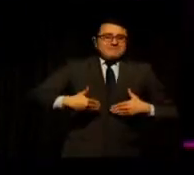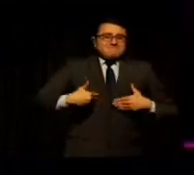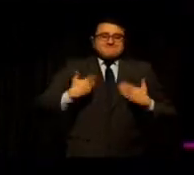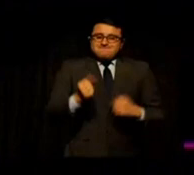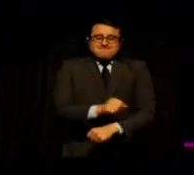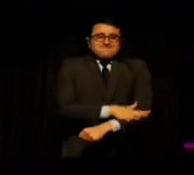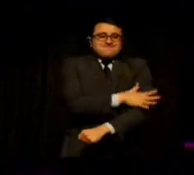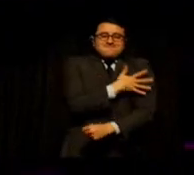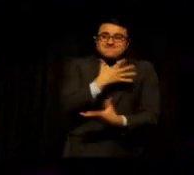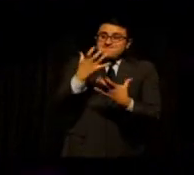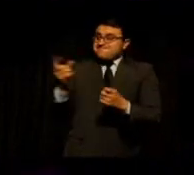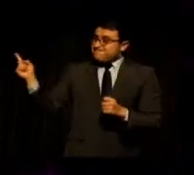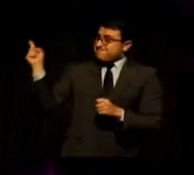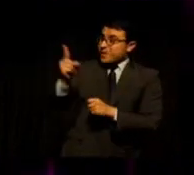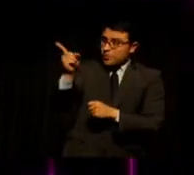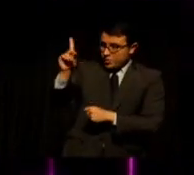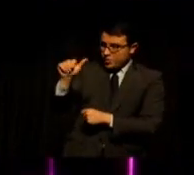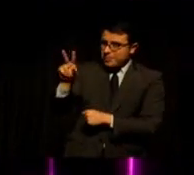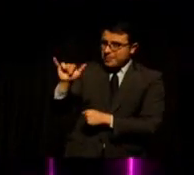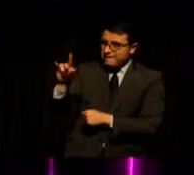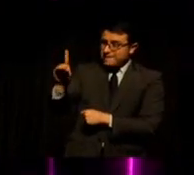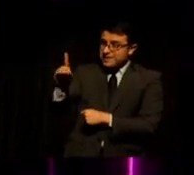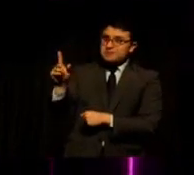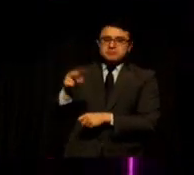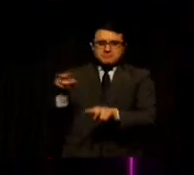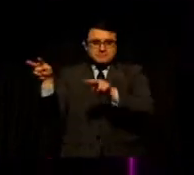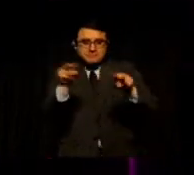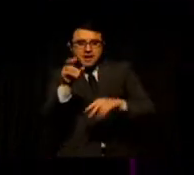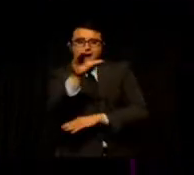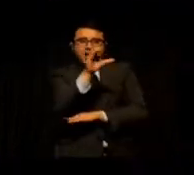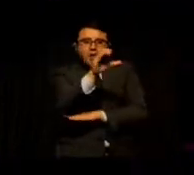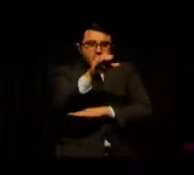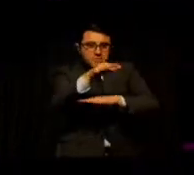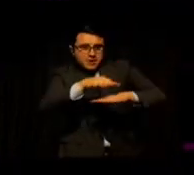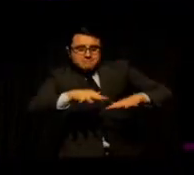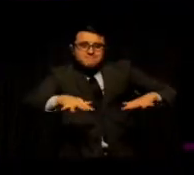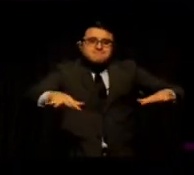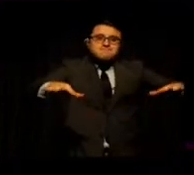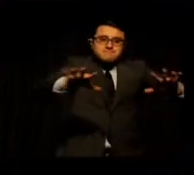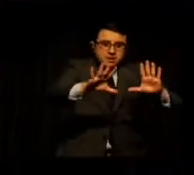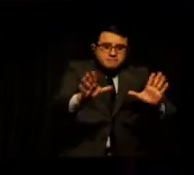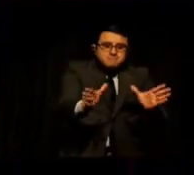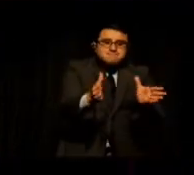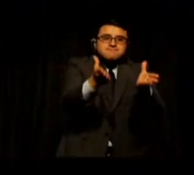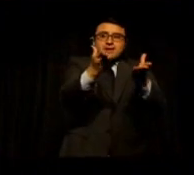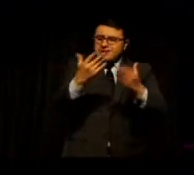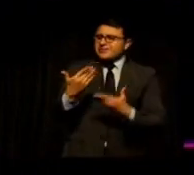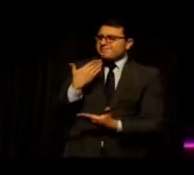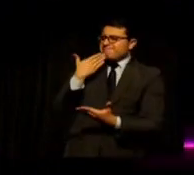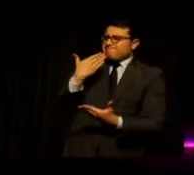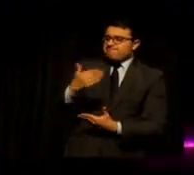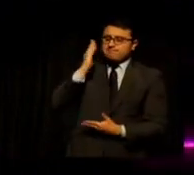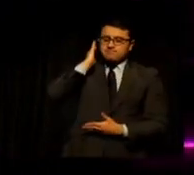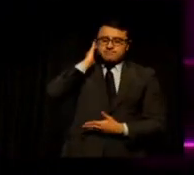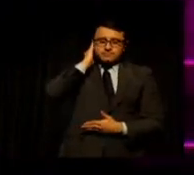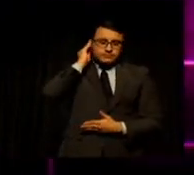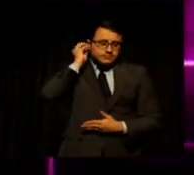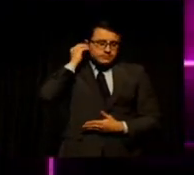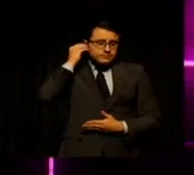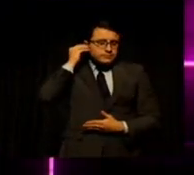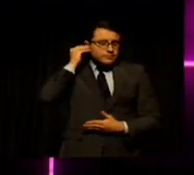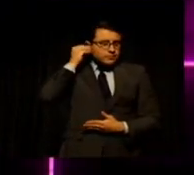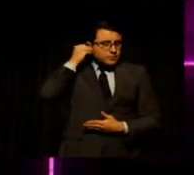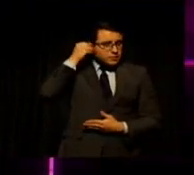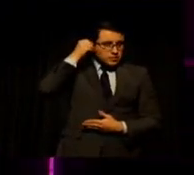como tú david vean en nuestro país ese gran espacio de crecimiento y de me decir una cosa la